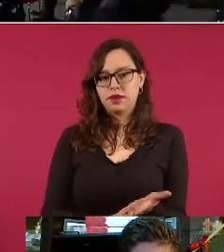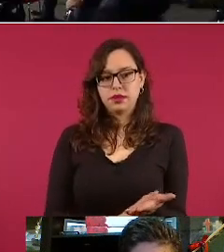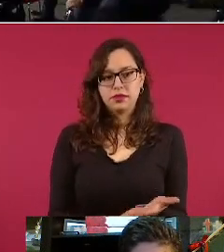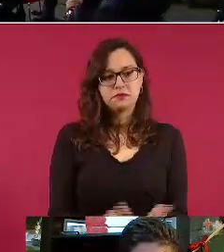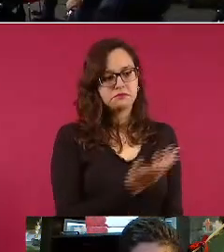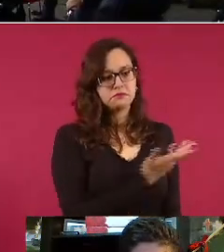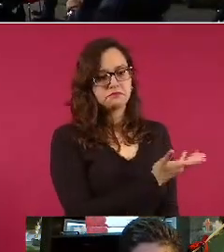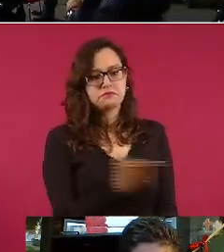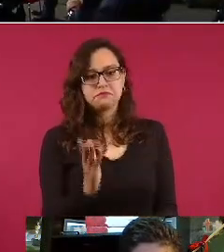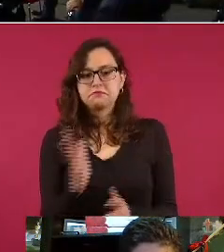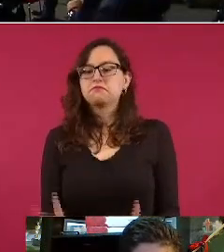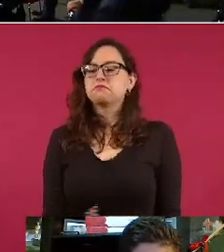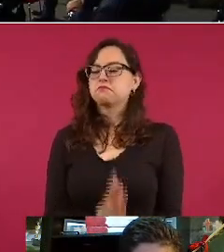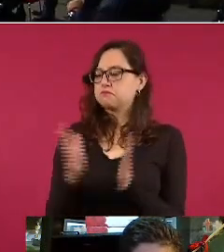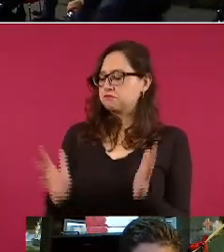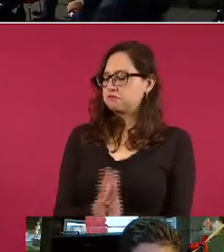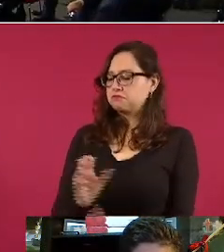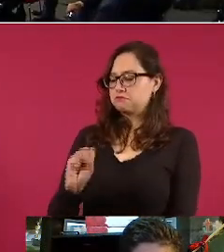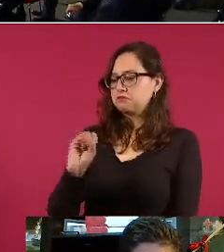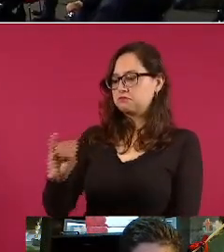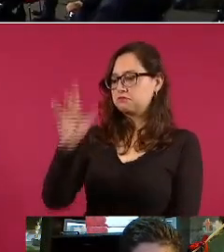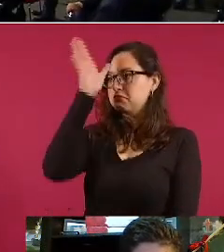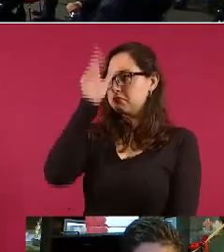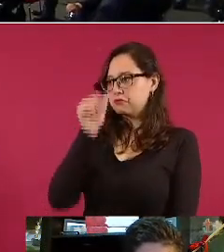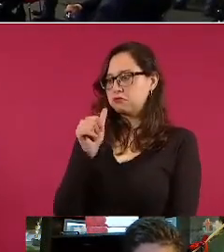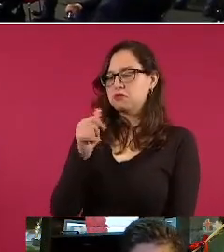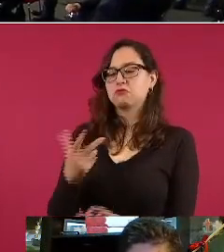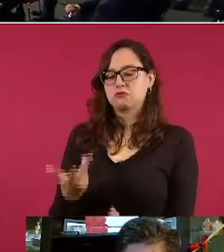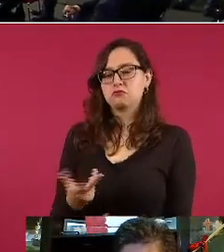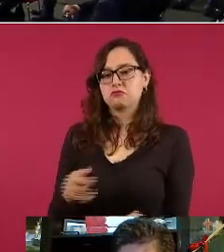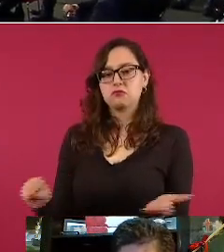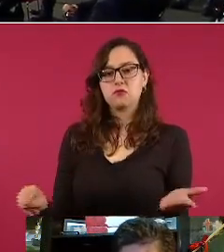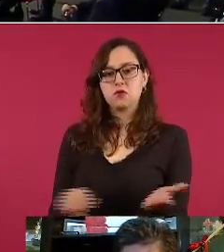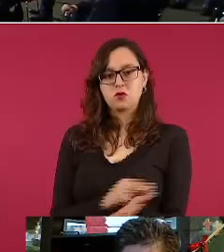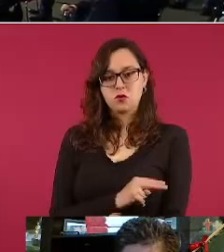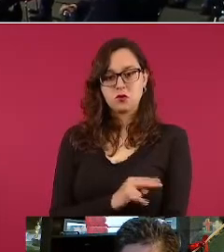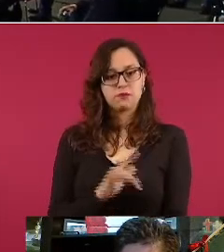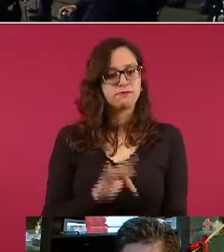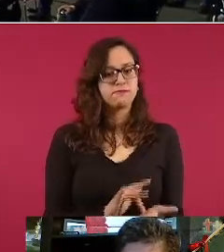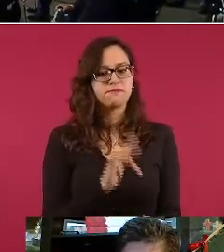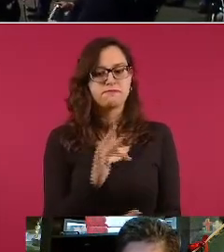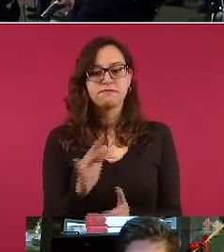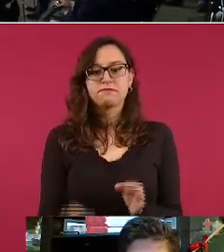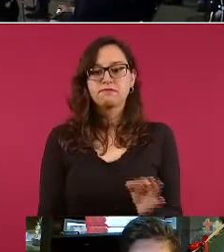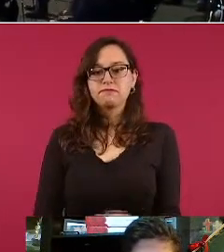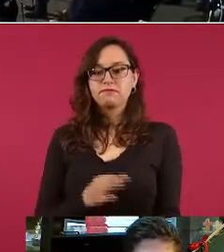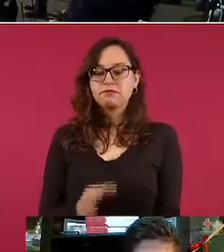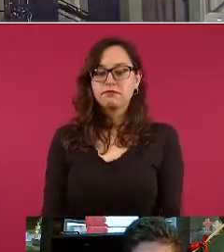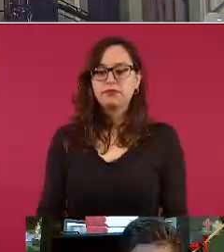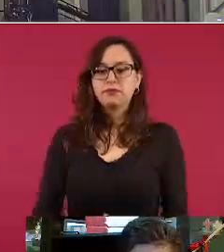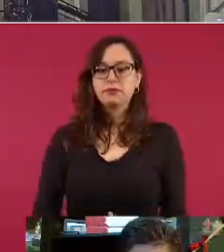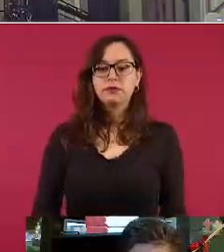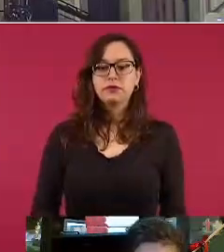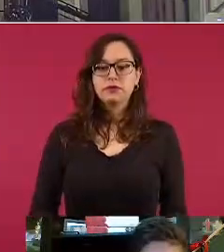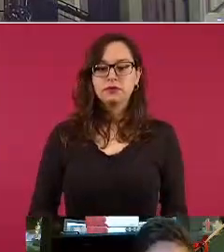son los participantes, ese es el acuerdo. Gracias, señor.